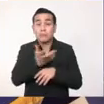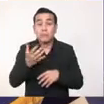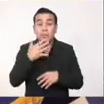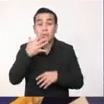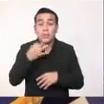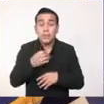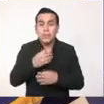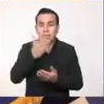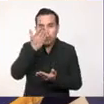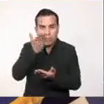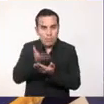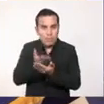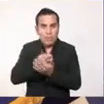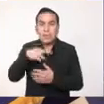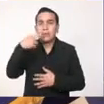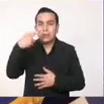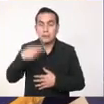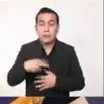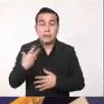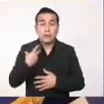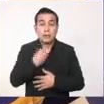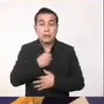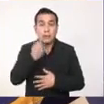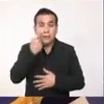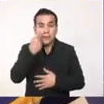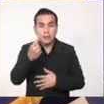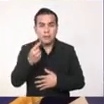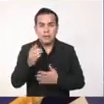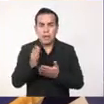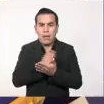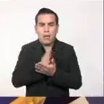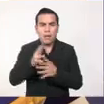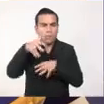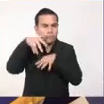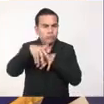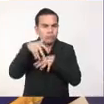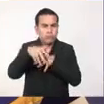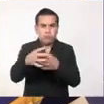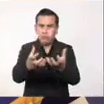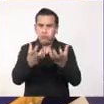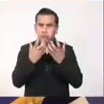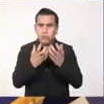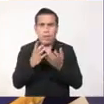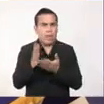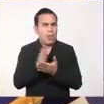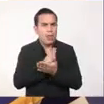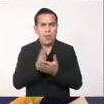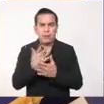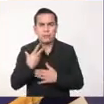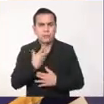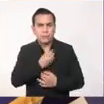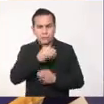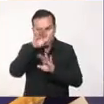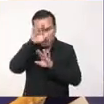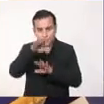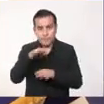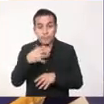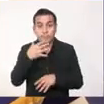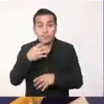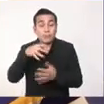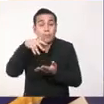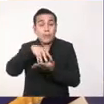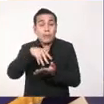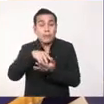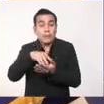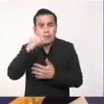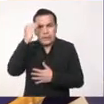Está cumpliendo. Por eso es que ustedes no ven manifestaciones, grandes manifestaciones en las calles. No es porque el pueblo no se manifiesta,